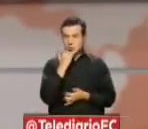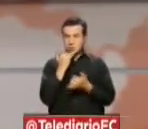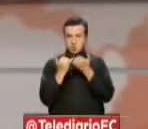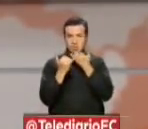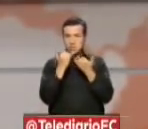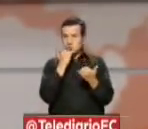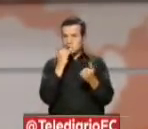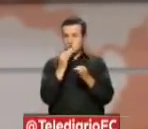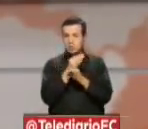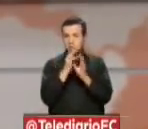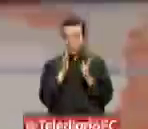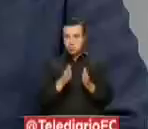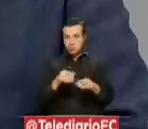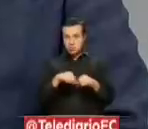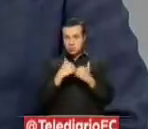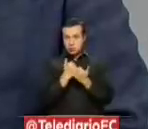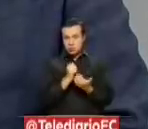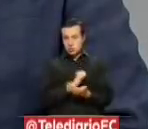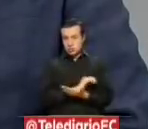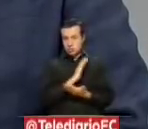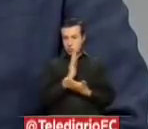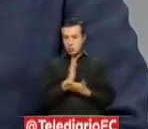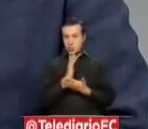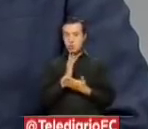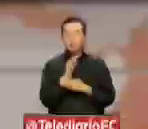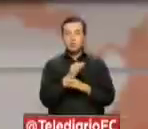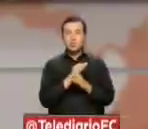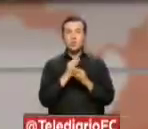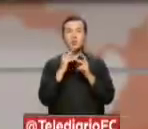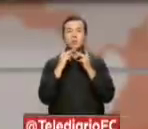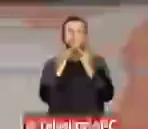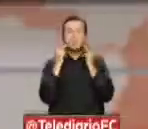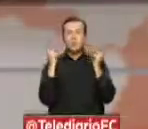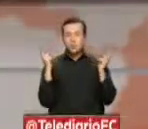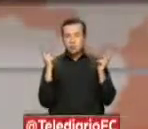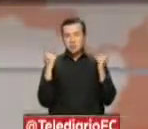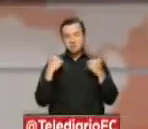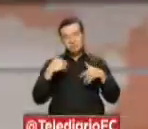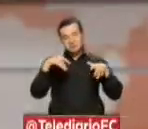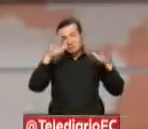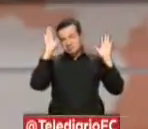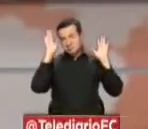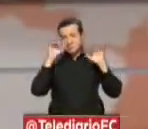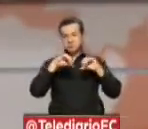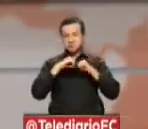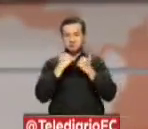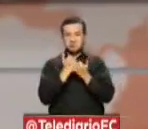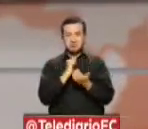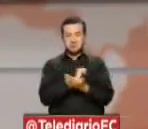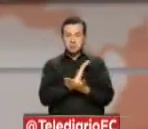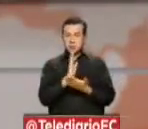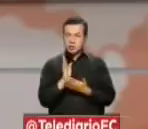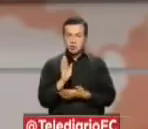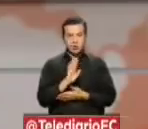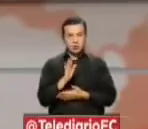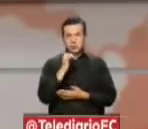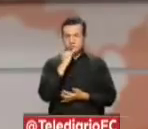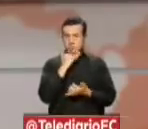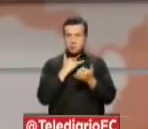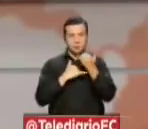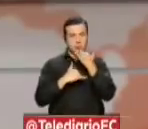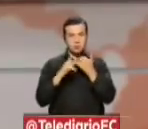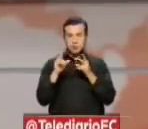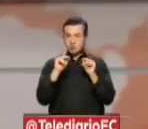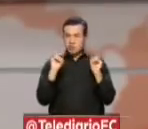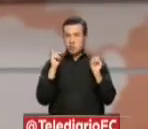a los funcionarios de la Asamblea o al funcionario público a cuenta y paciencia de ser asambleísta. Esos son faltas leves, no se puede